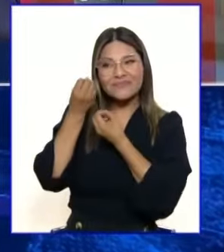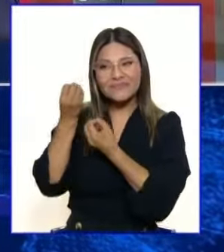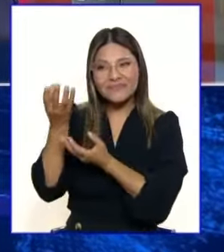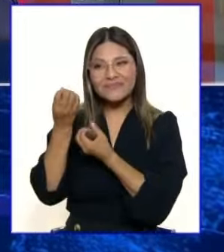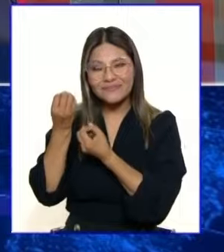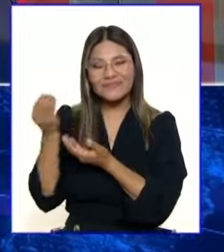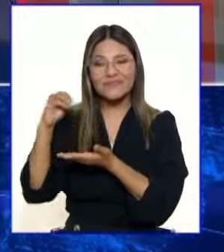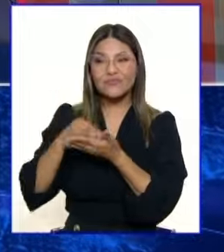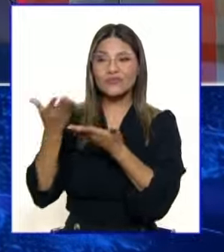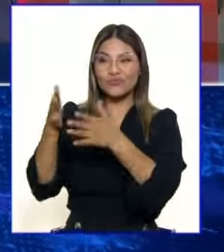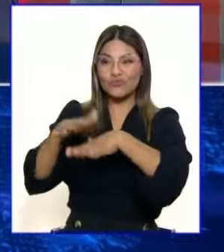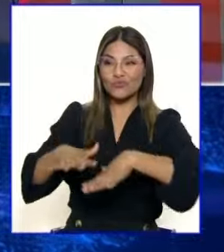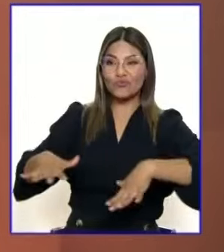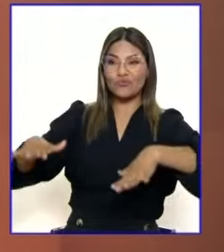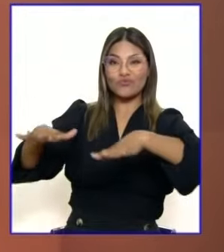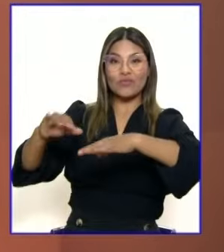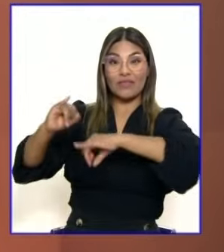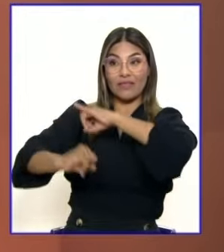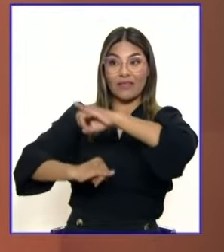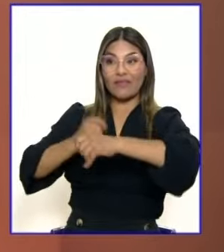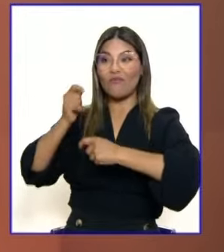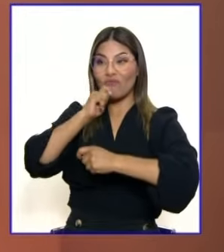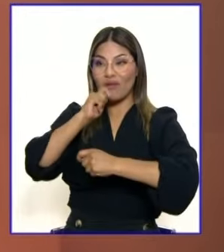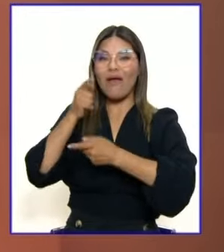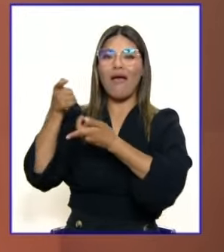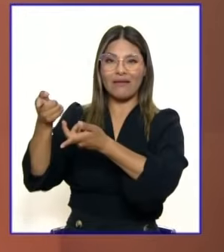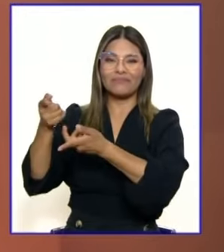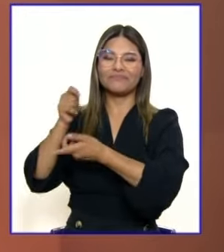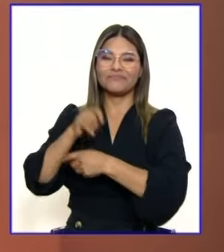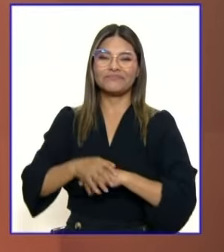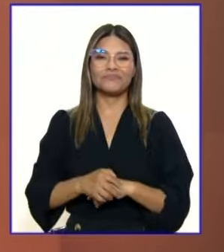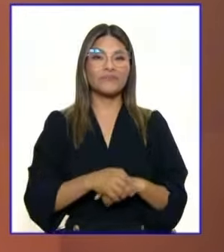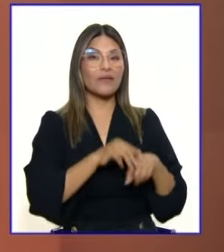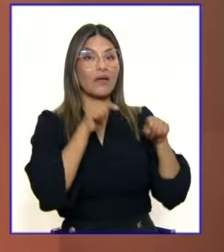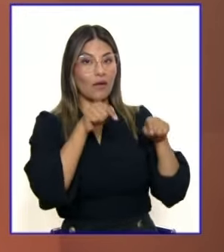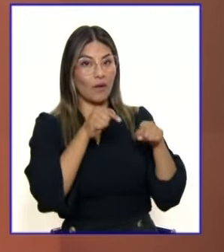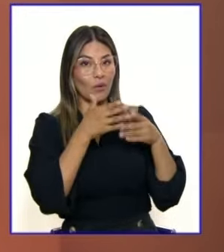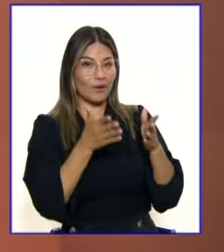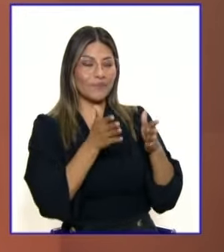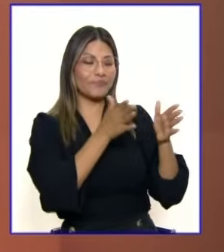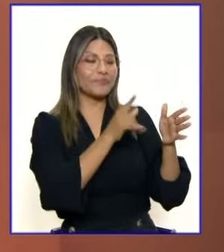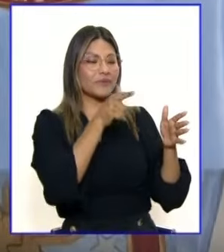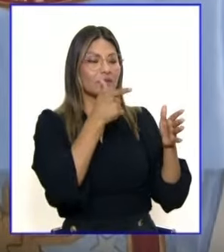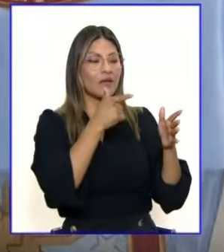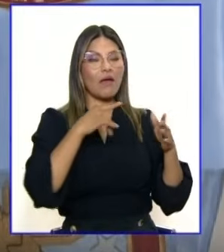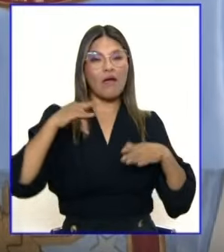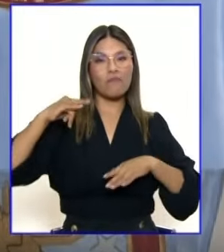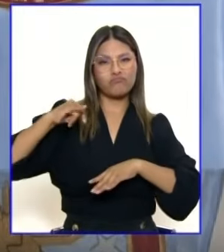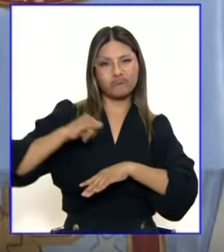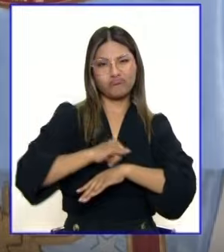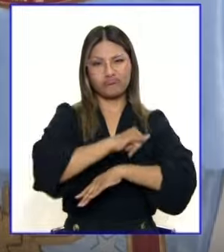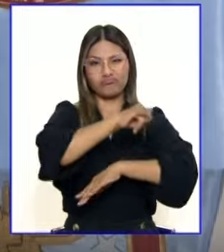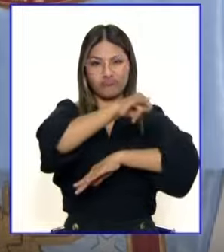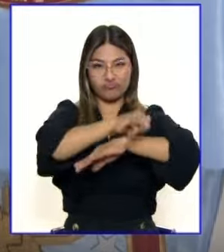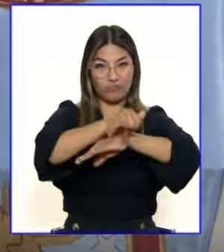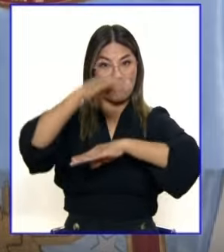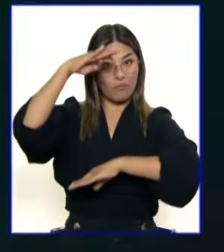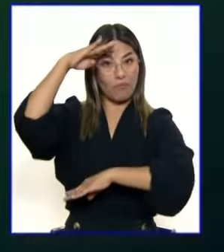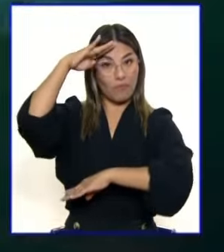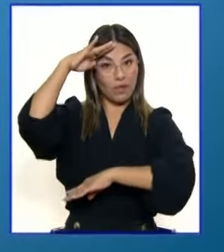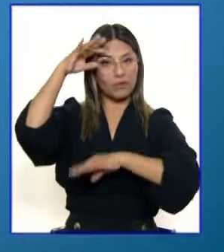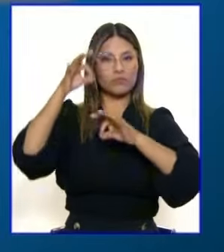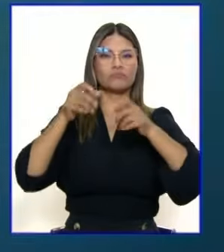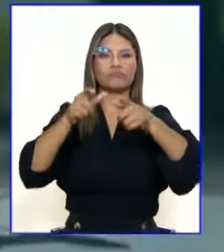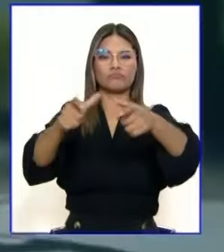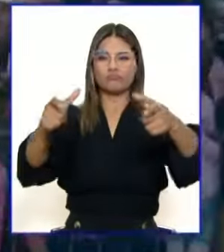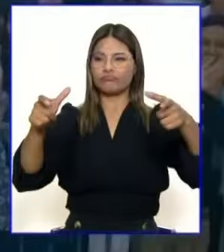información desde el Centro Internacional de Prensa. Pero ahora les contamos que la Fuerza Aérea del Perú ha desplegado un sistema de